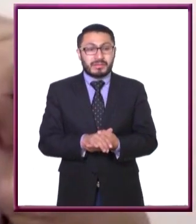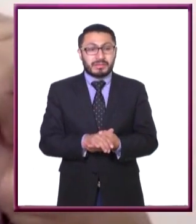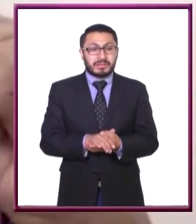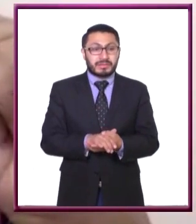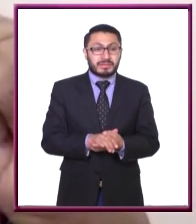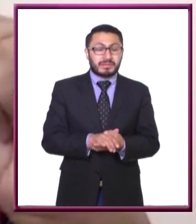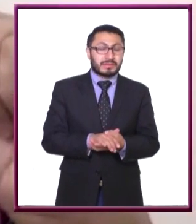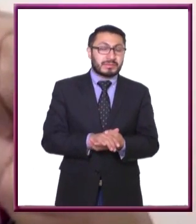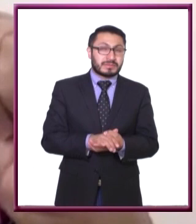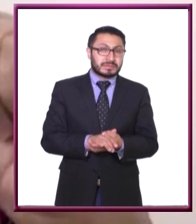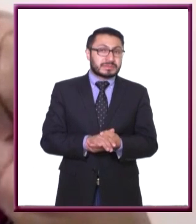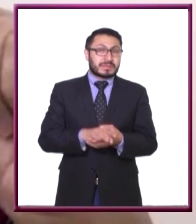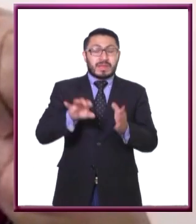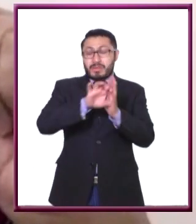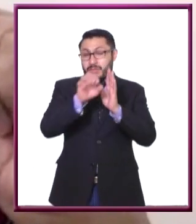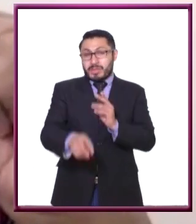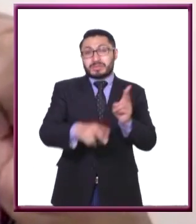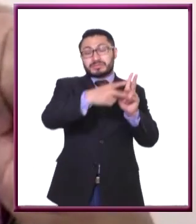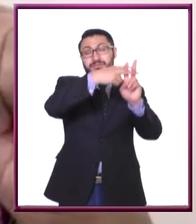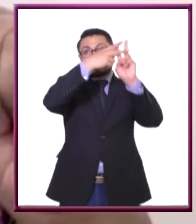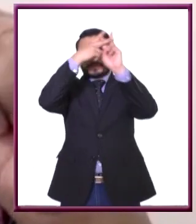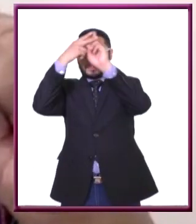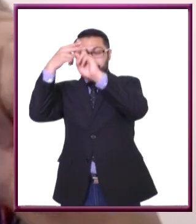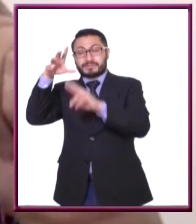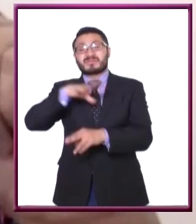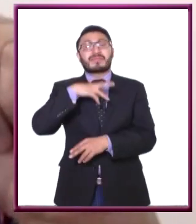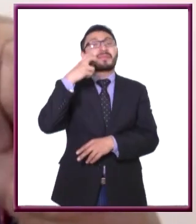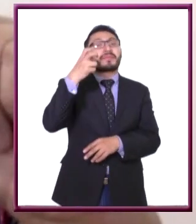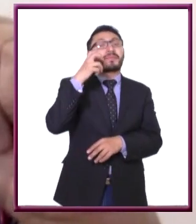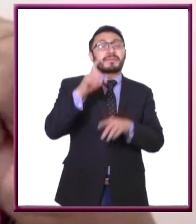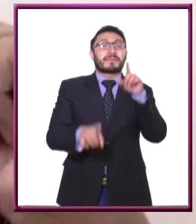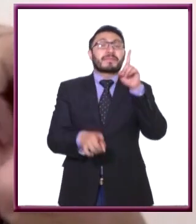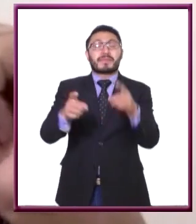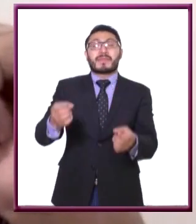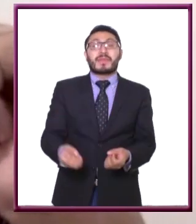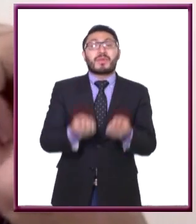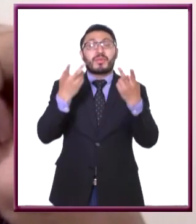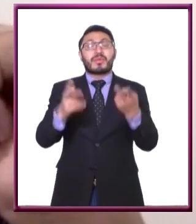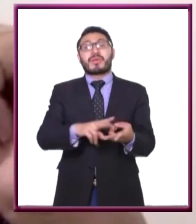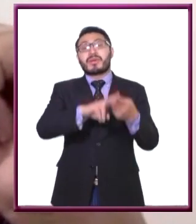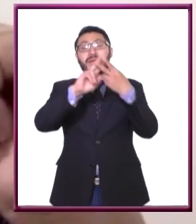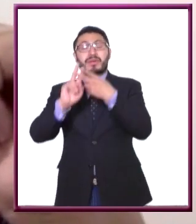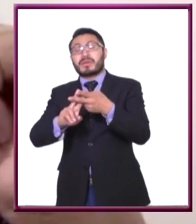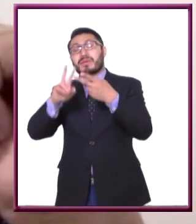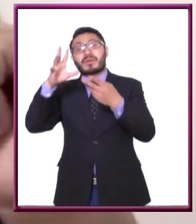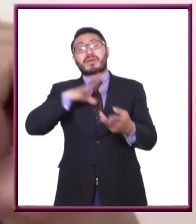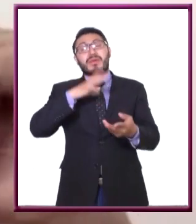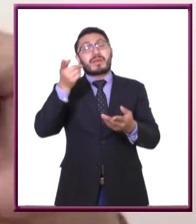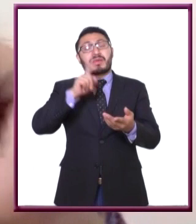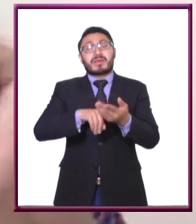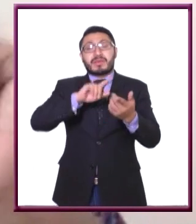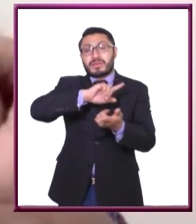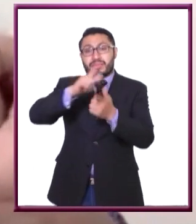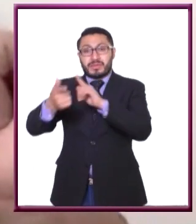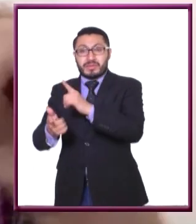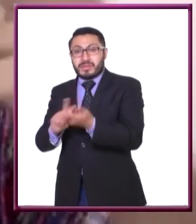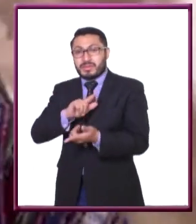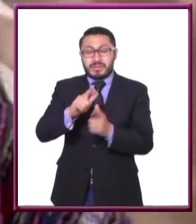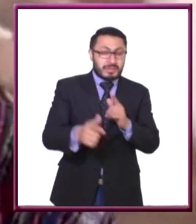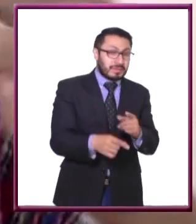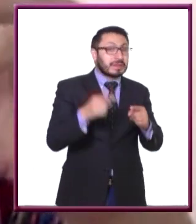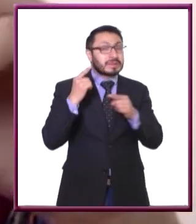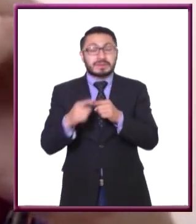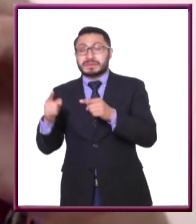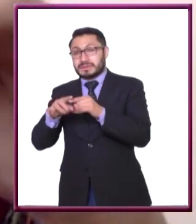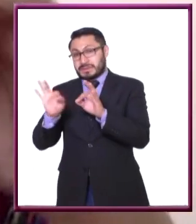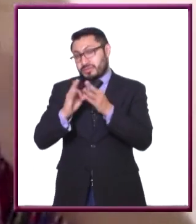en el caso de las estrellas, esta estimación depende de cuántas estrellas creemos nosotros que existen en las galaxias. Hay diferentes